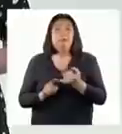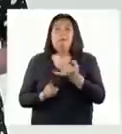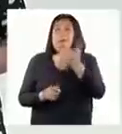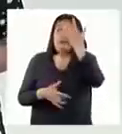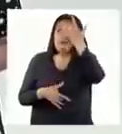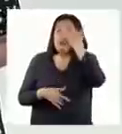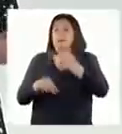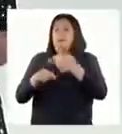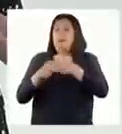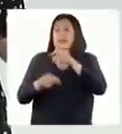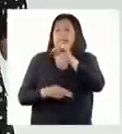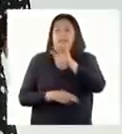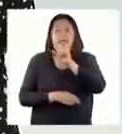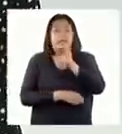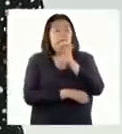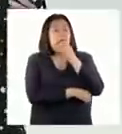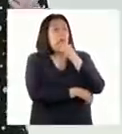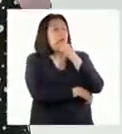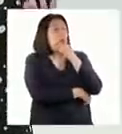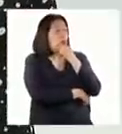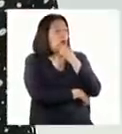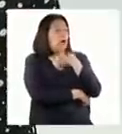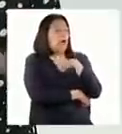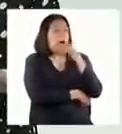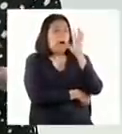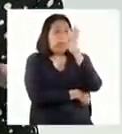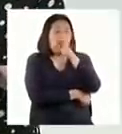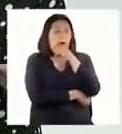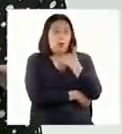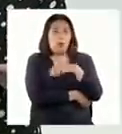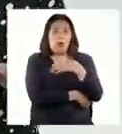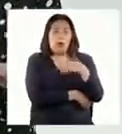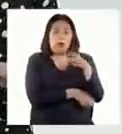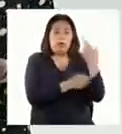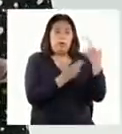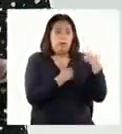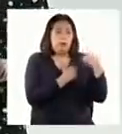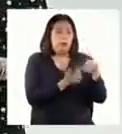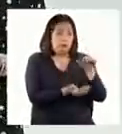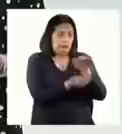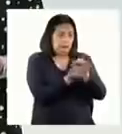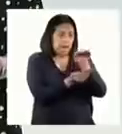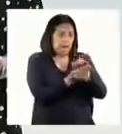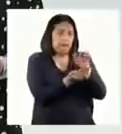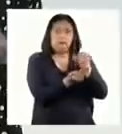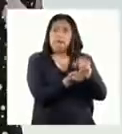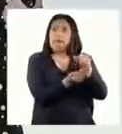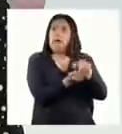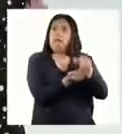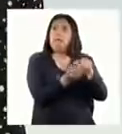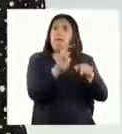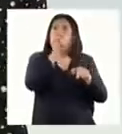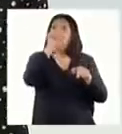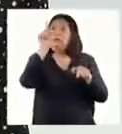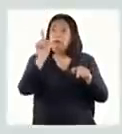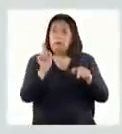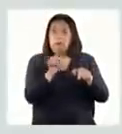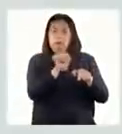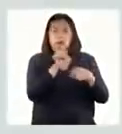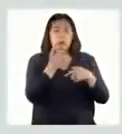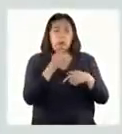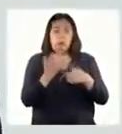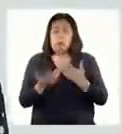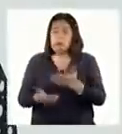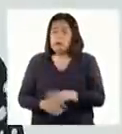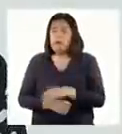dengue. Increíble. No me había dado cuenta del rol tan importante que cumple el sapo en su ecosistema y por ende en el nuestro.